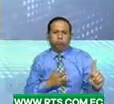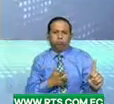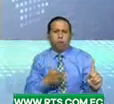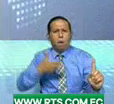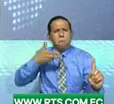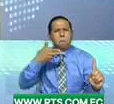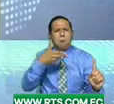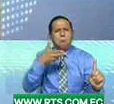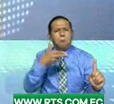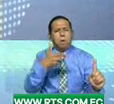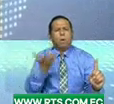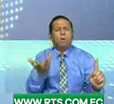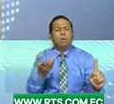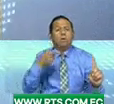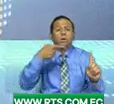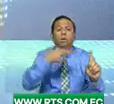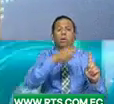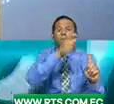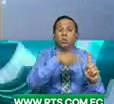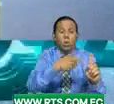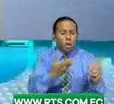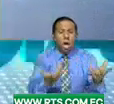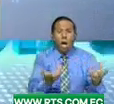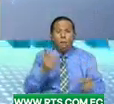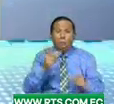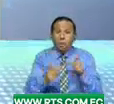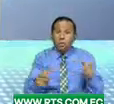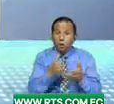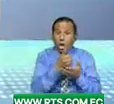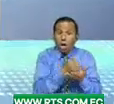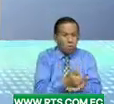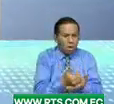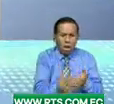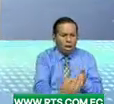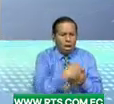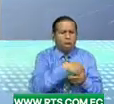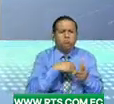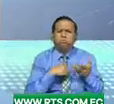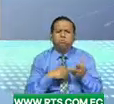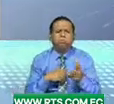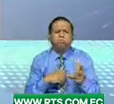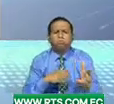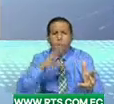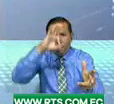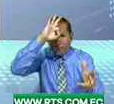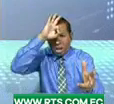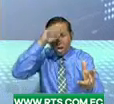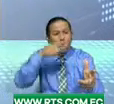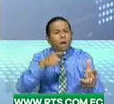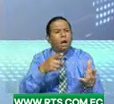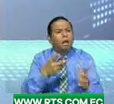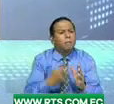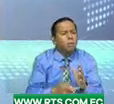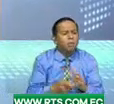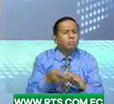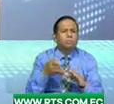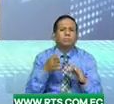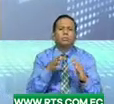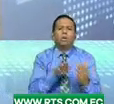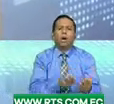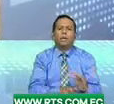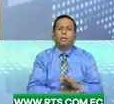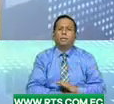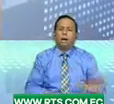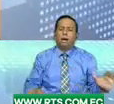A pesar de que a la víctima lo trasladaron hasta el hospital Monte Sinaí, pues allí solo confirmaron su deceso. Según